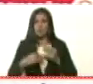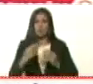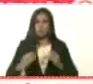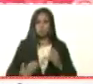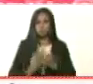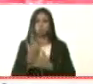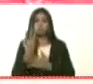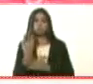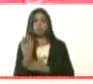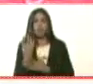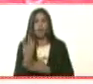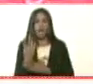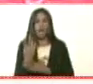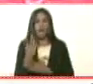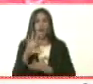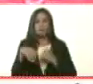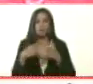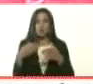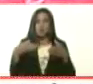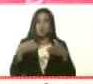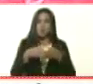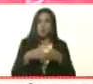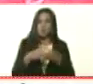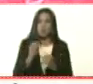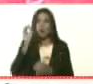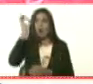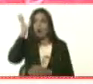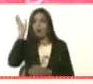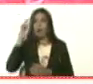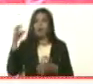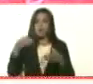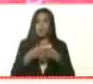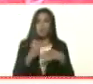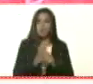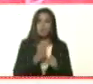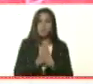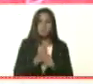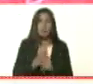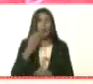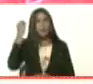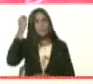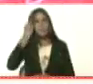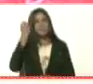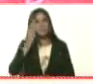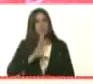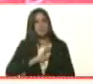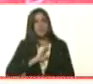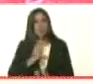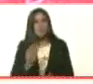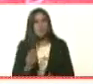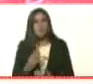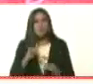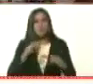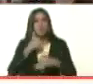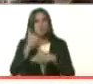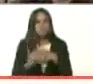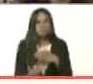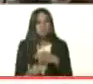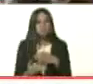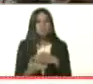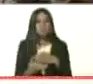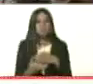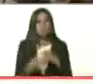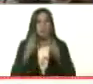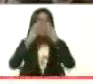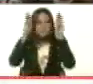surgiendo un intelectual colectivo dentro de la clase obrera, con pensamiento propio, con proyectos, con